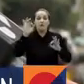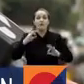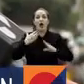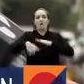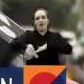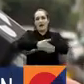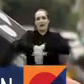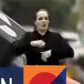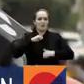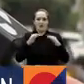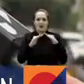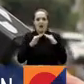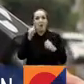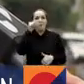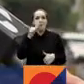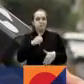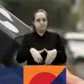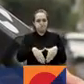de embarazo,